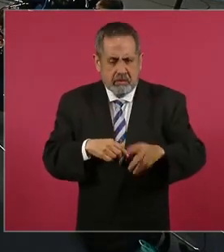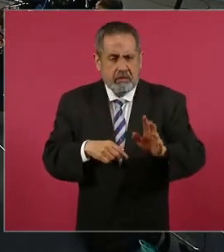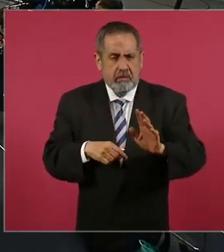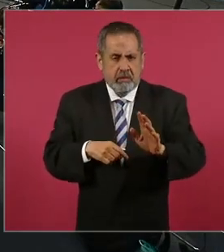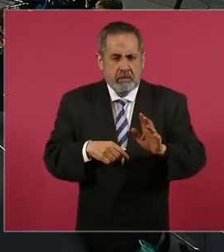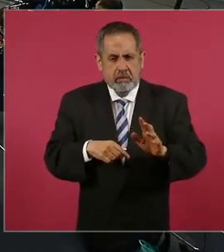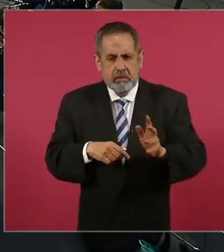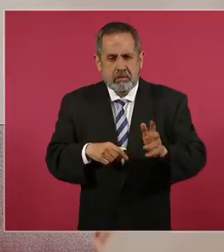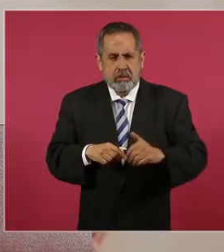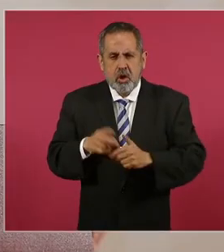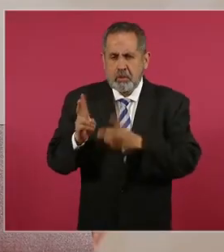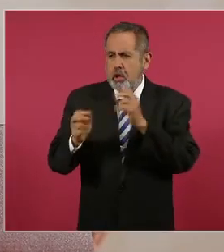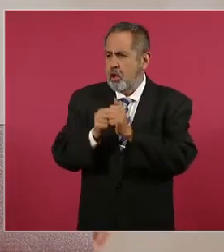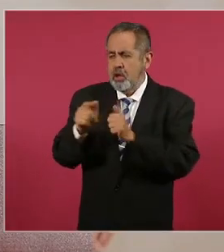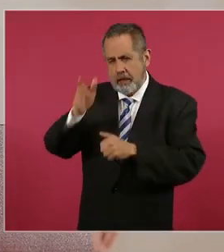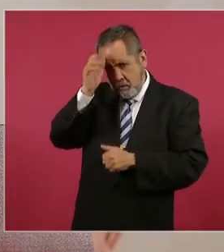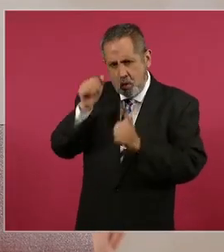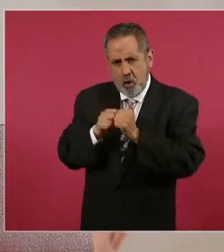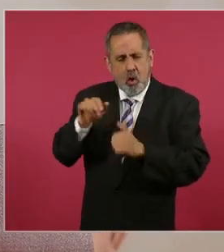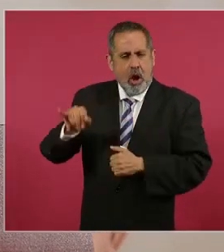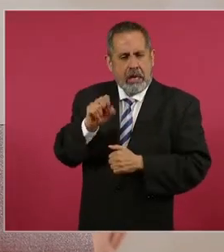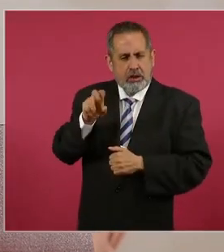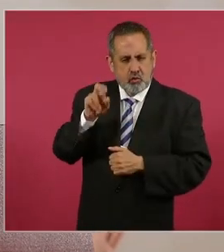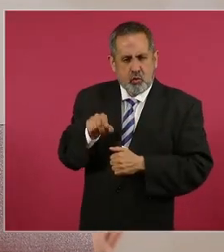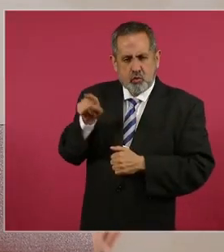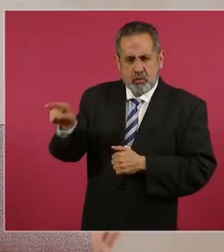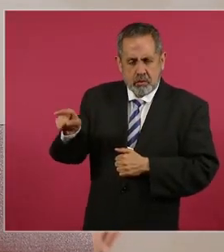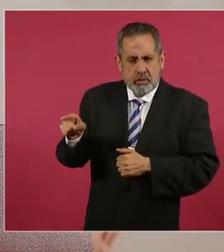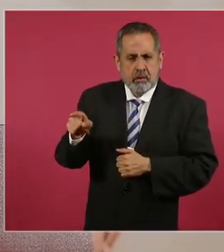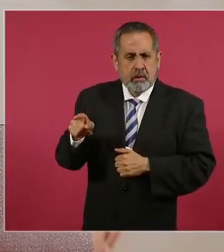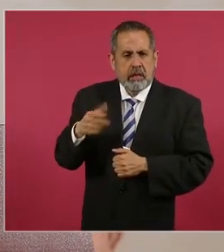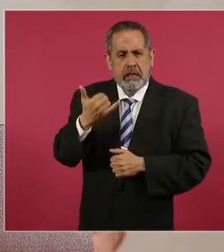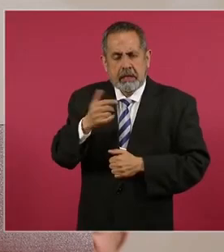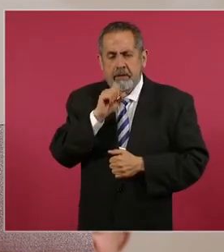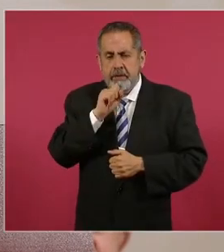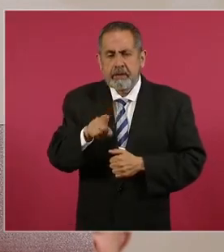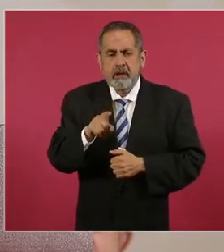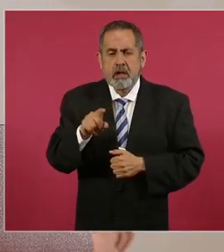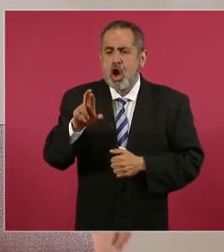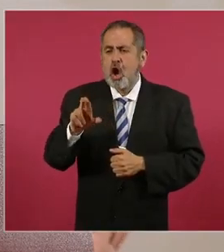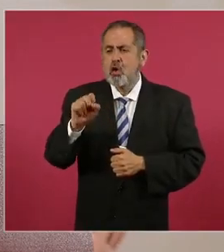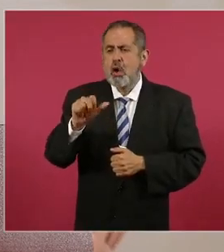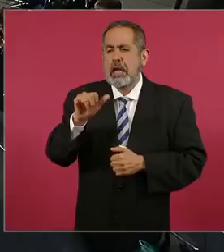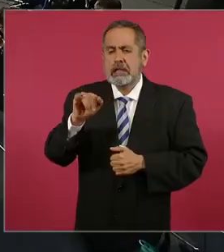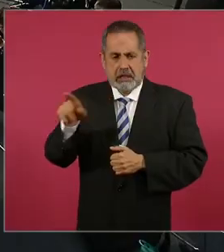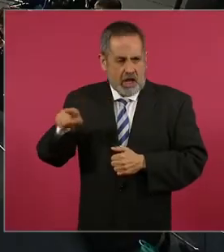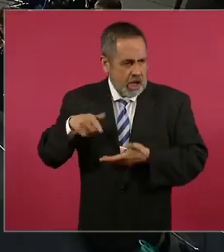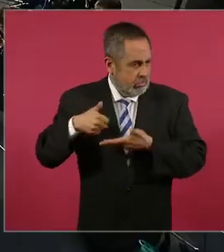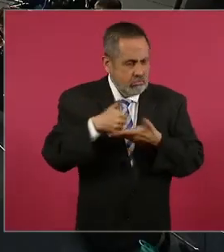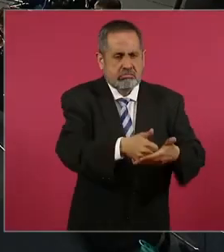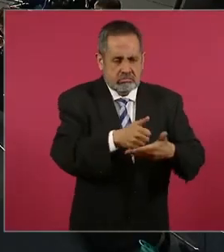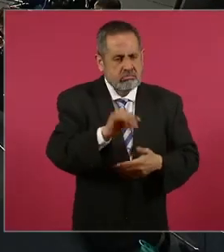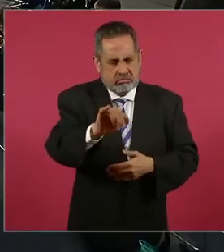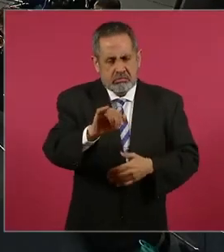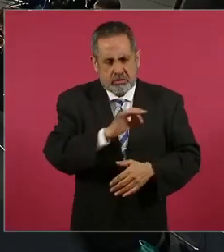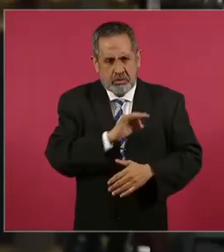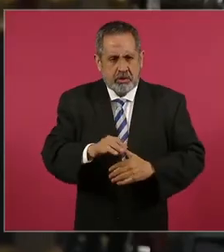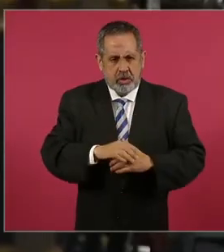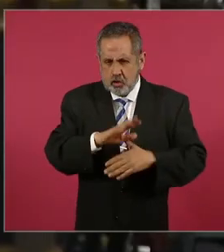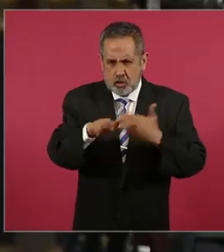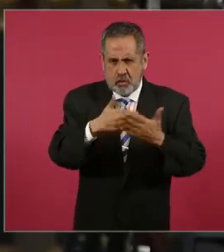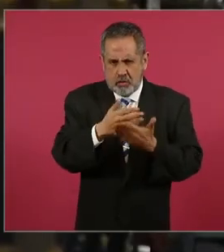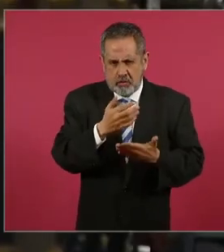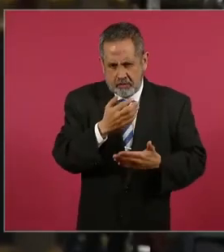Ahora se ponen de acuerdo con Jesús y Rosa Isela les ayuda en